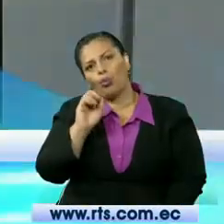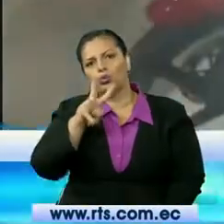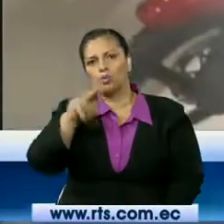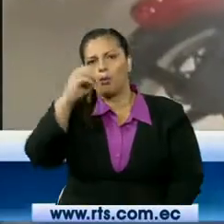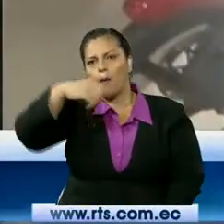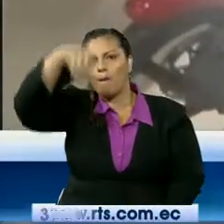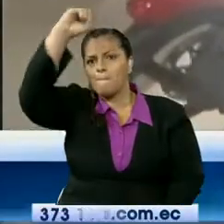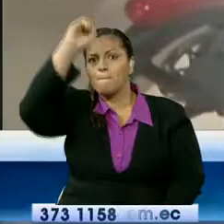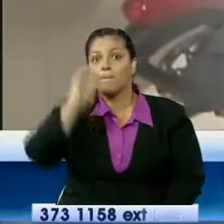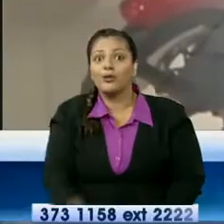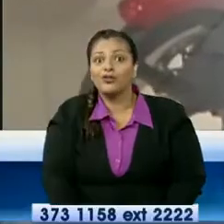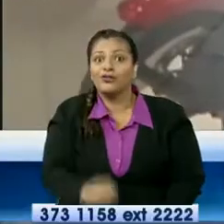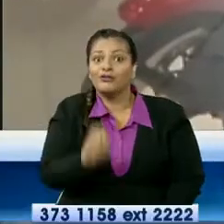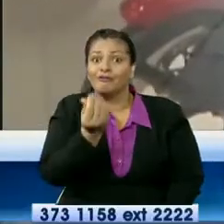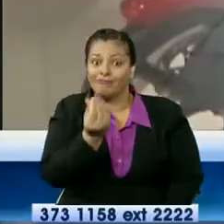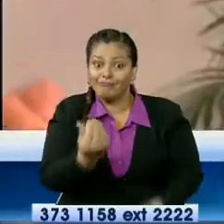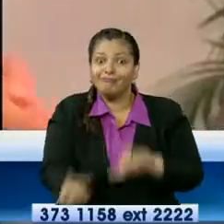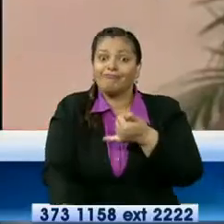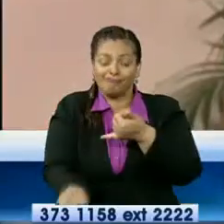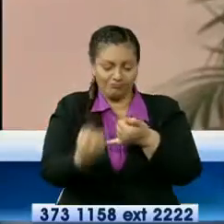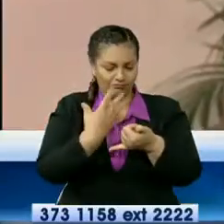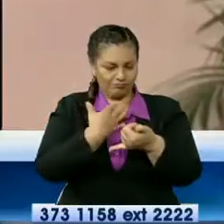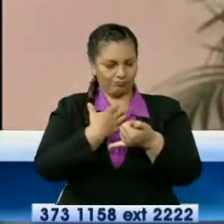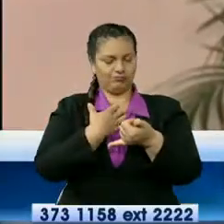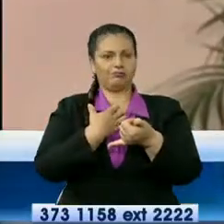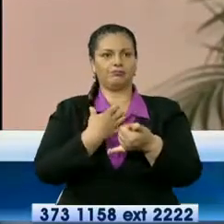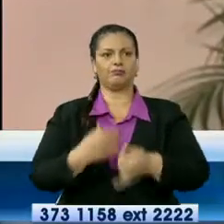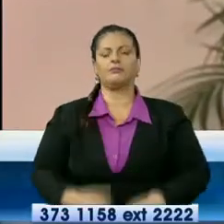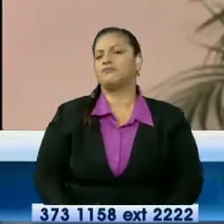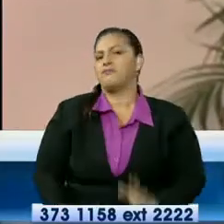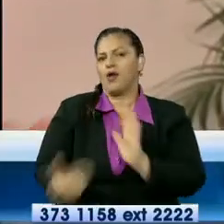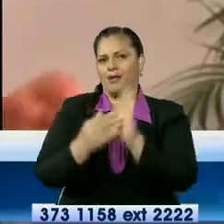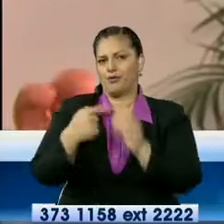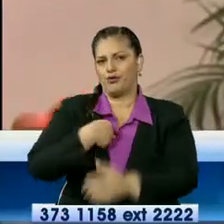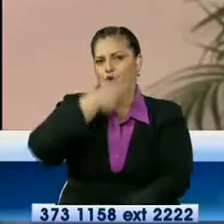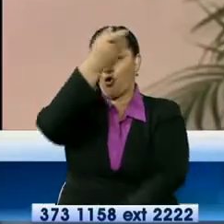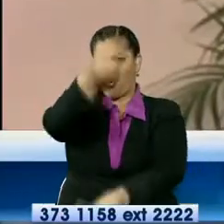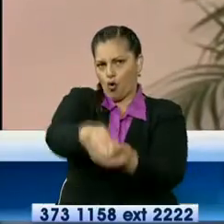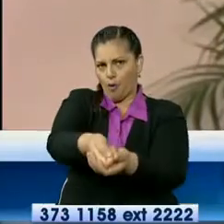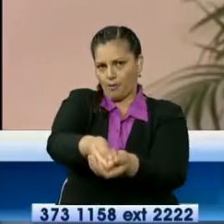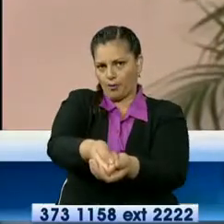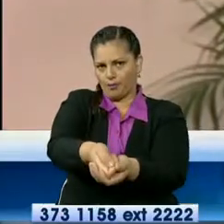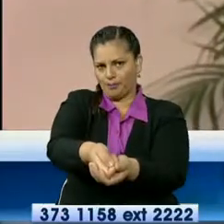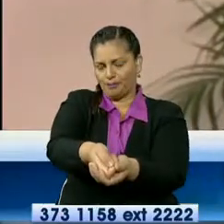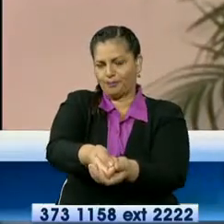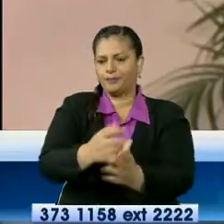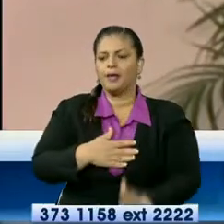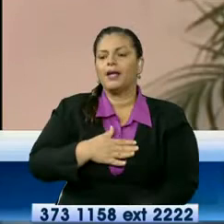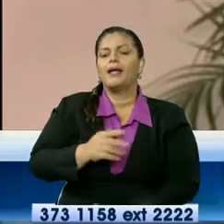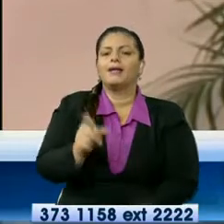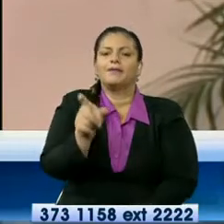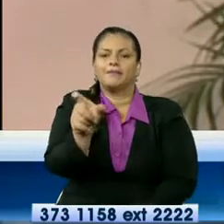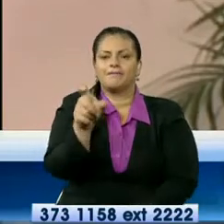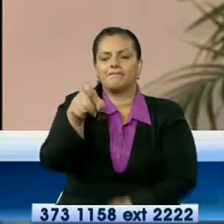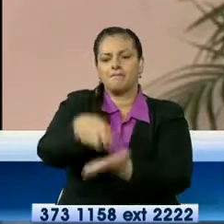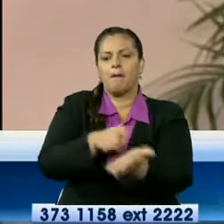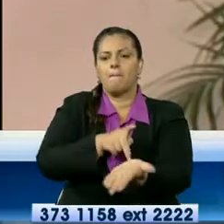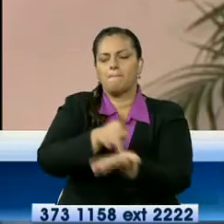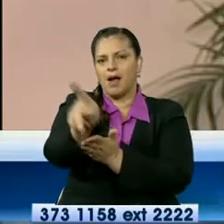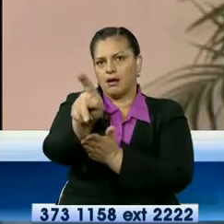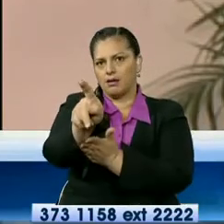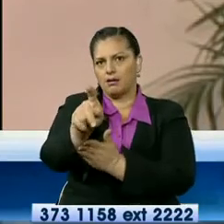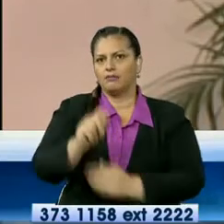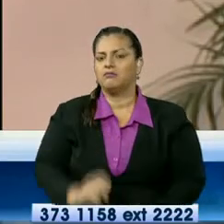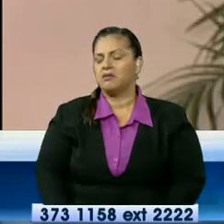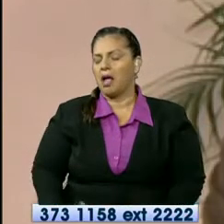con dinero electrónico respectivamente. Si yo hago un consumo, el 1% del IVA se me devuelve a mi